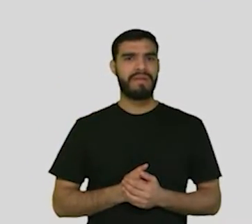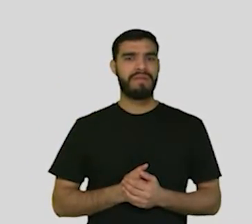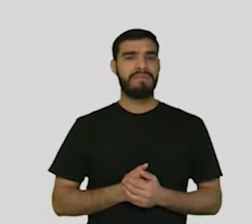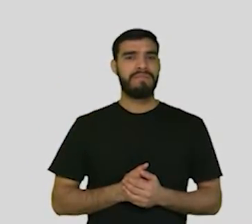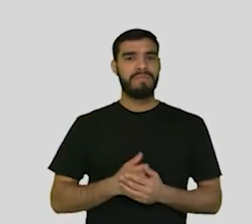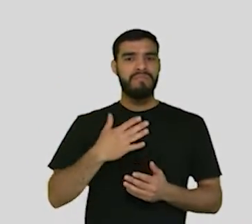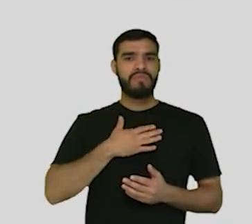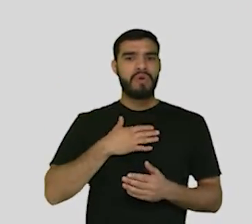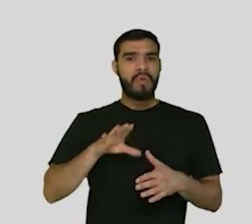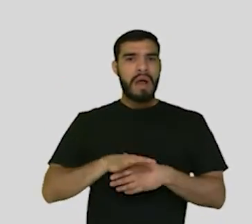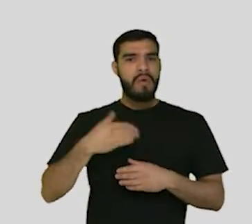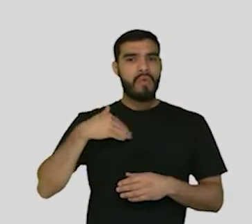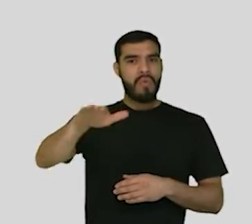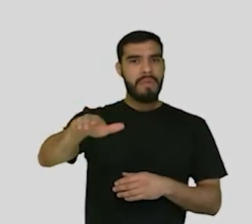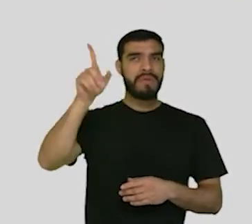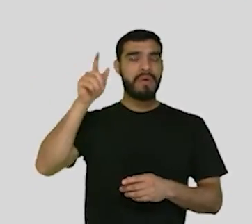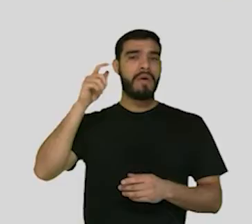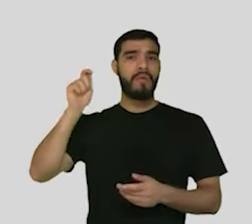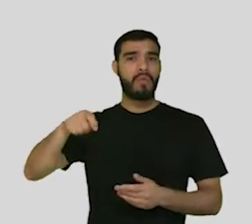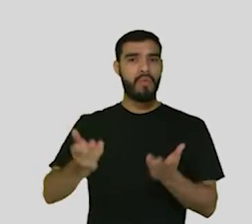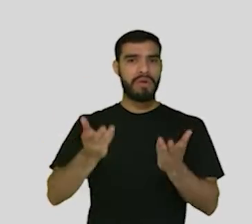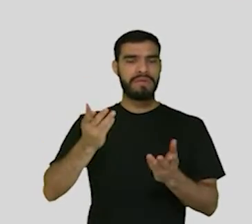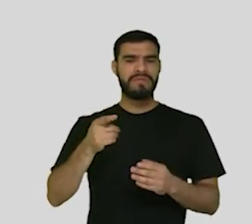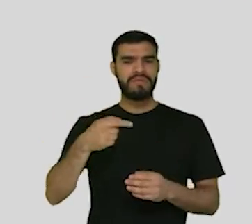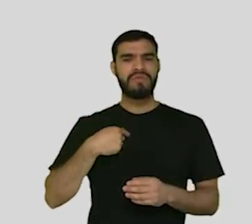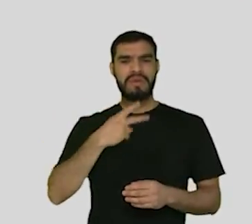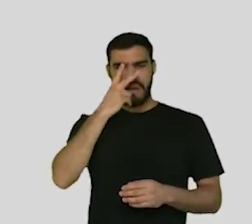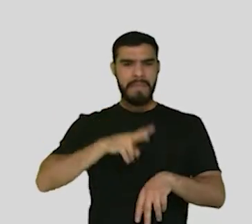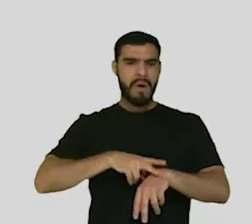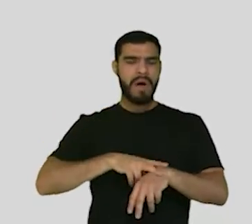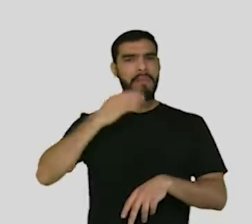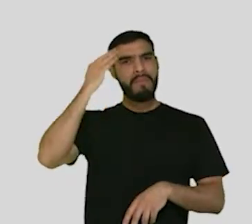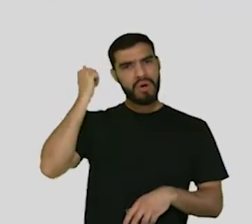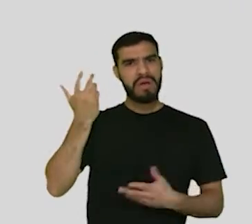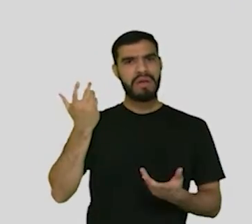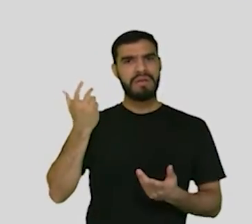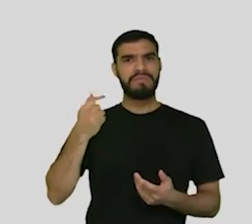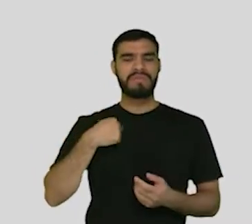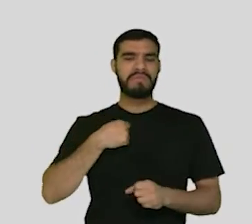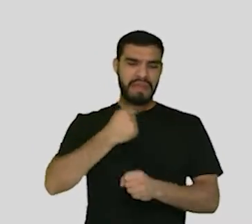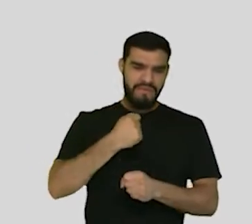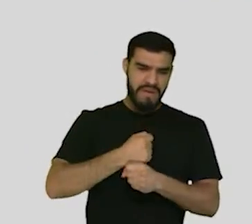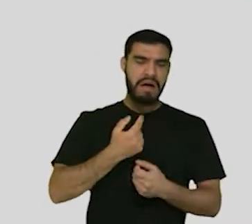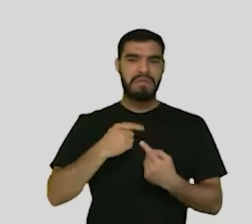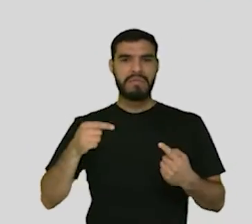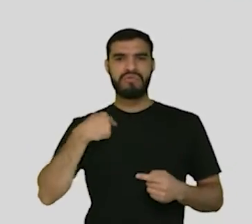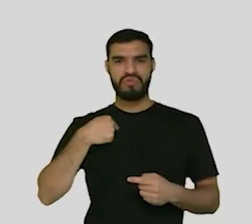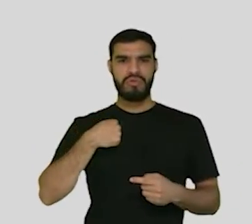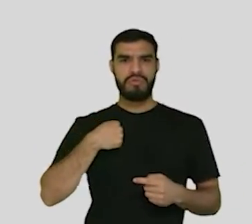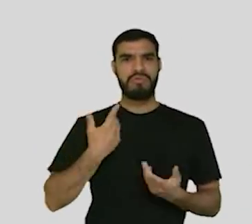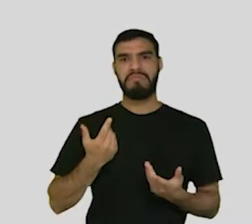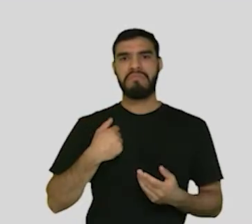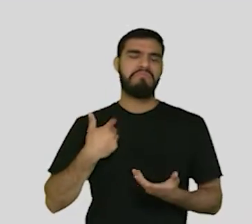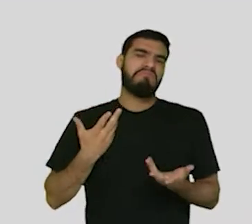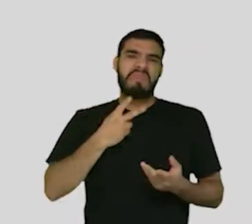jape. Hoy no guaré poder judicial, pe ese caso, ningún oja y se ve en manaico. Hace, hay